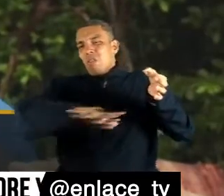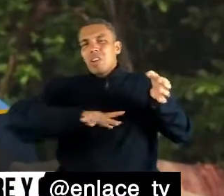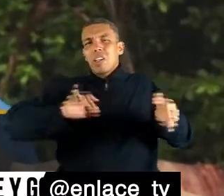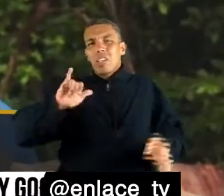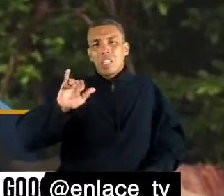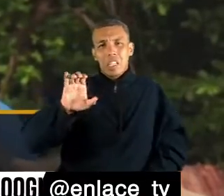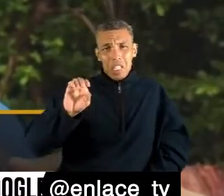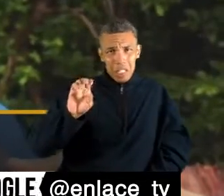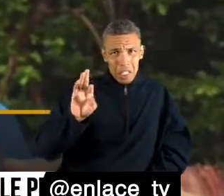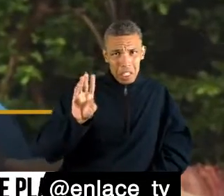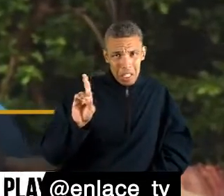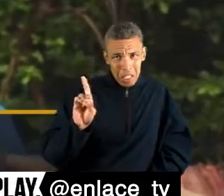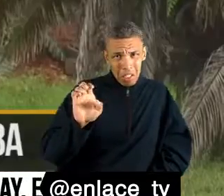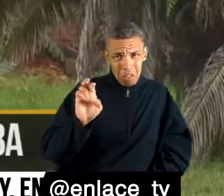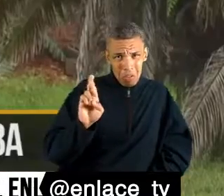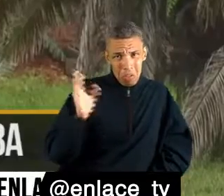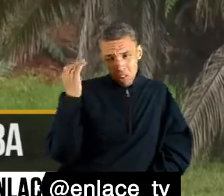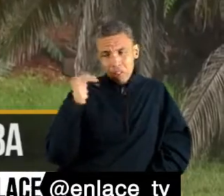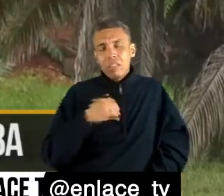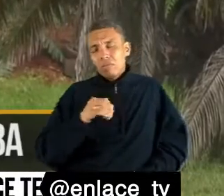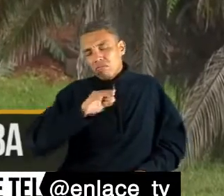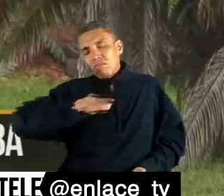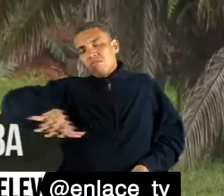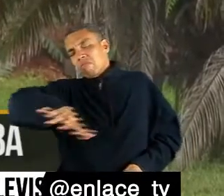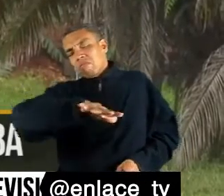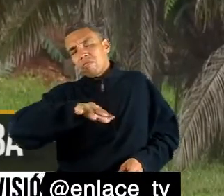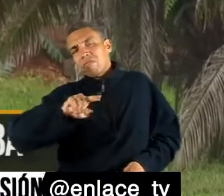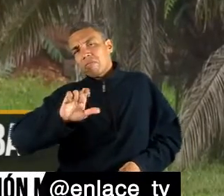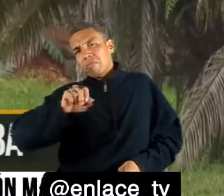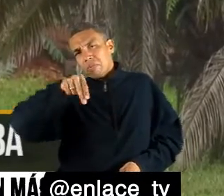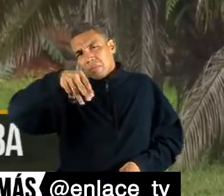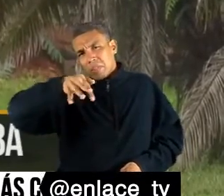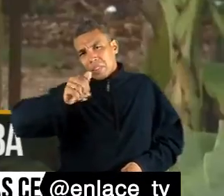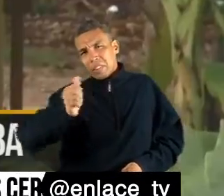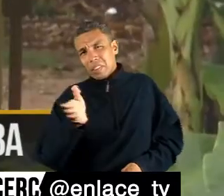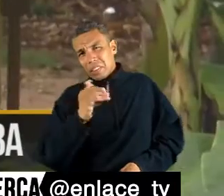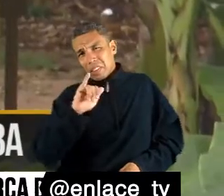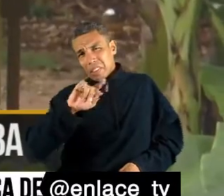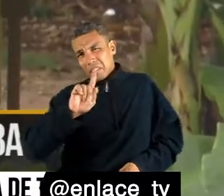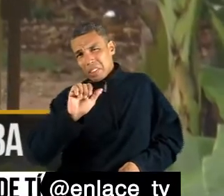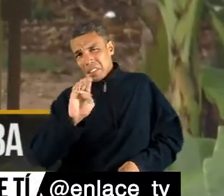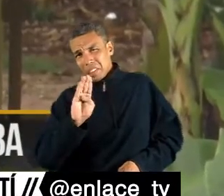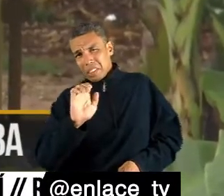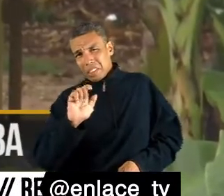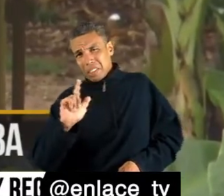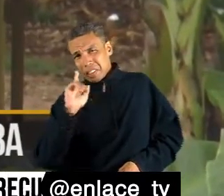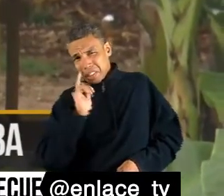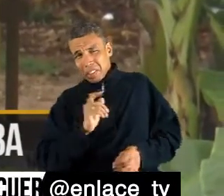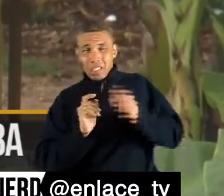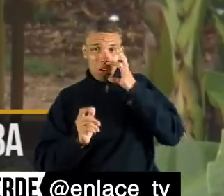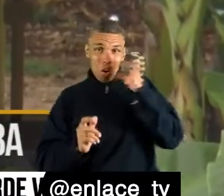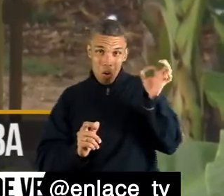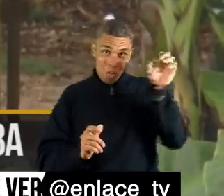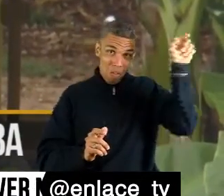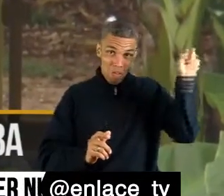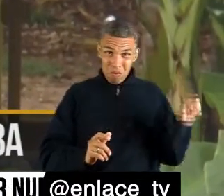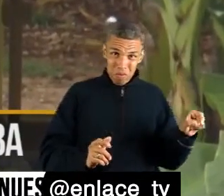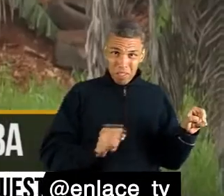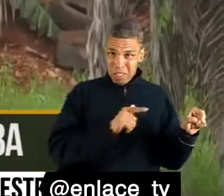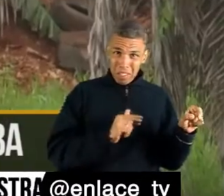en este momento algunos vecinos del sector de la invasión del barrio Santa Isabel, especialmente un señor que le llaman Picúa, que tiene un bailadero y